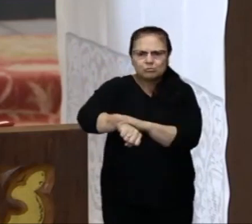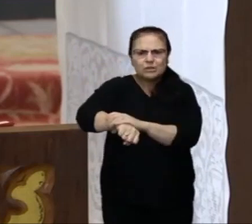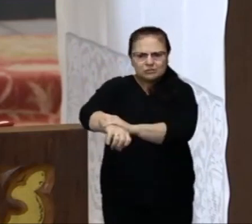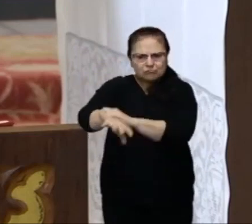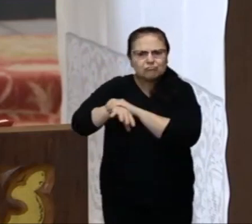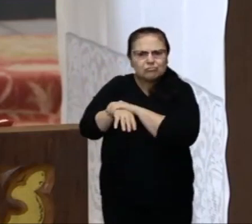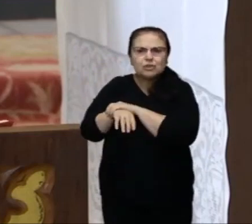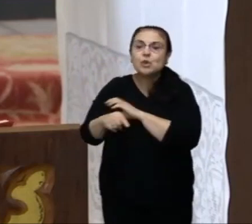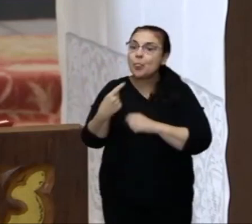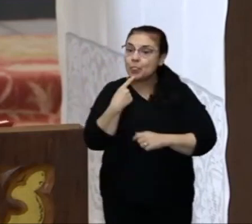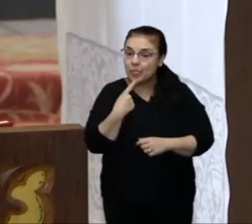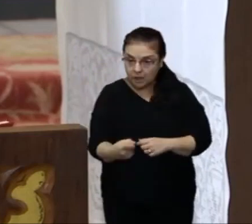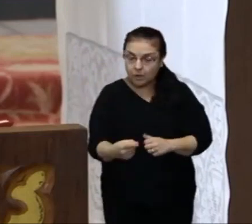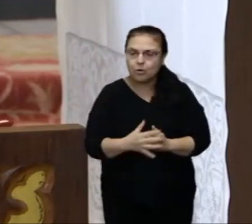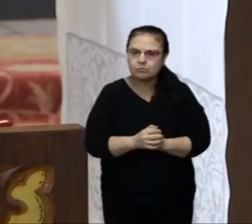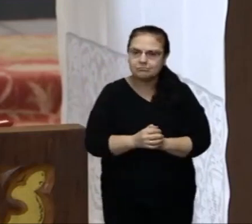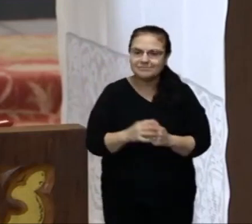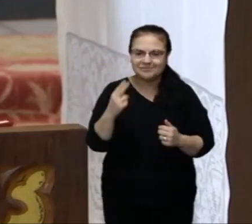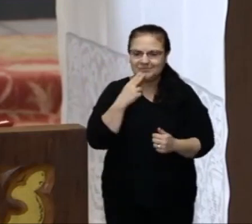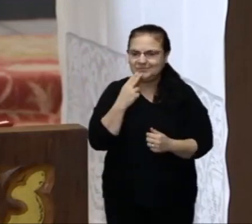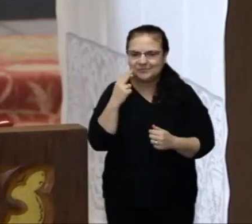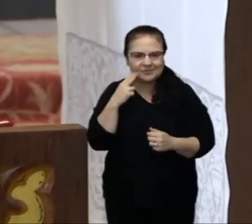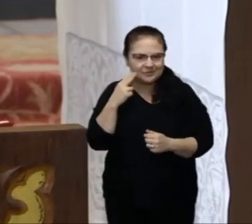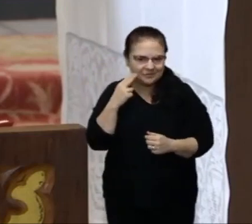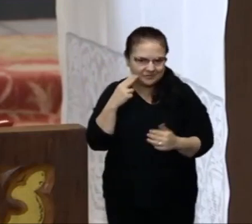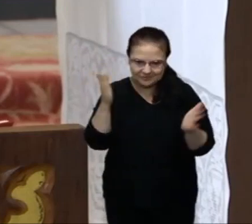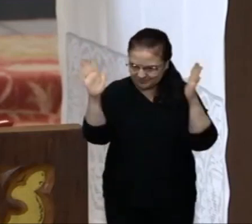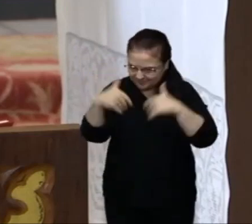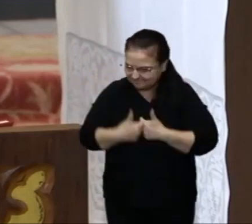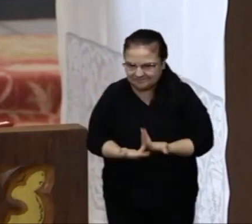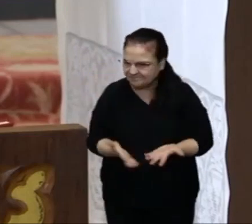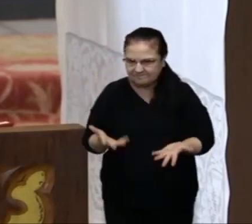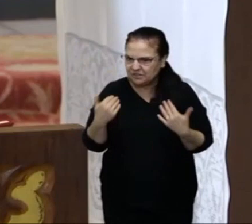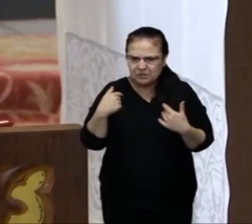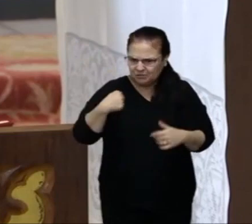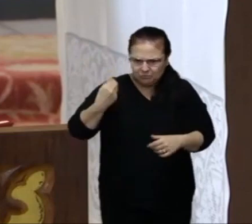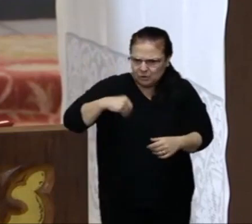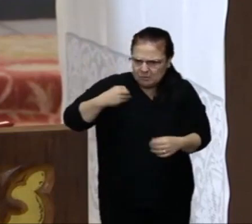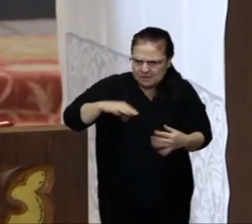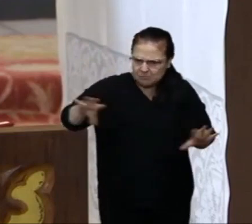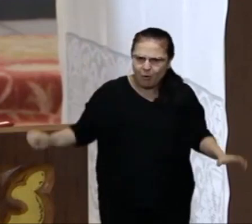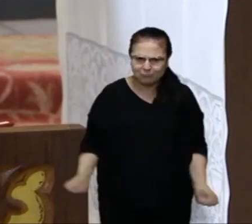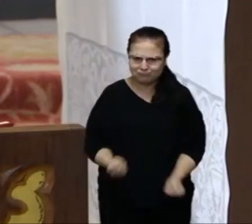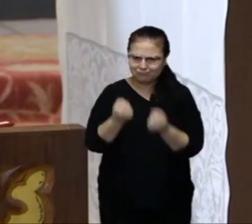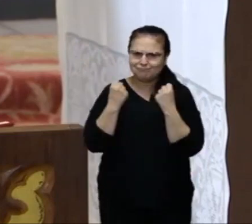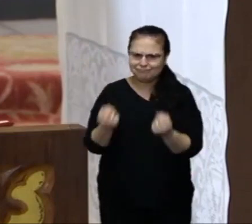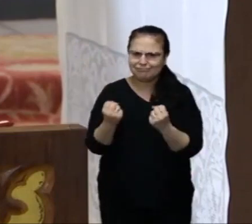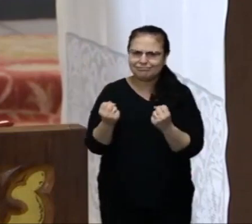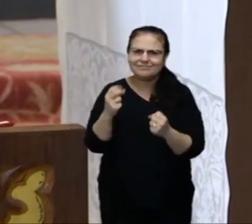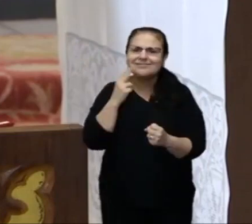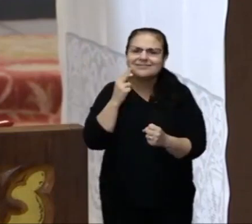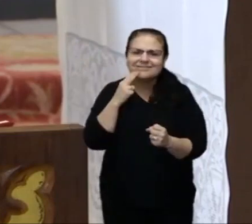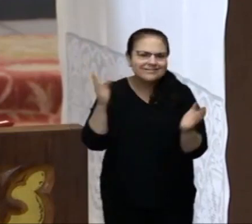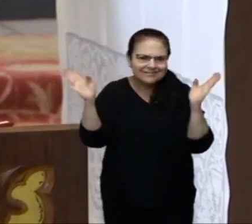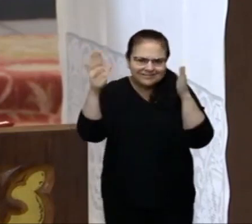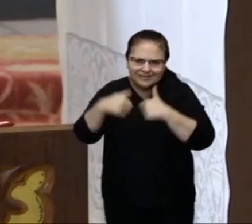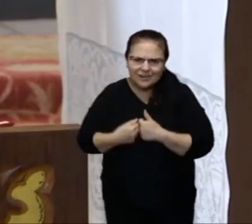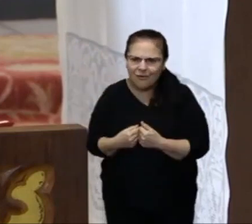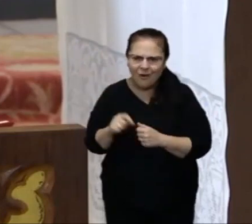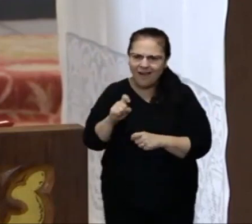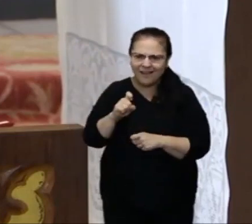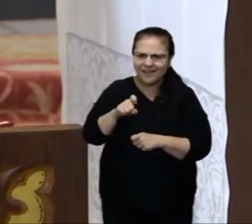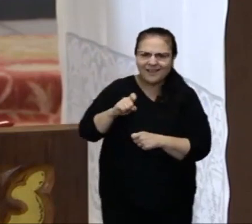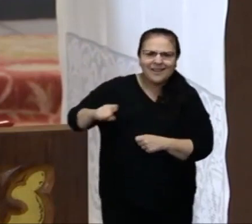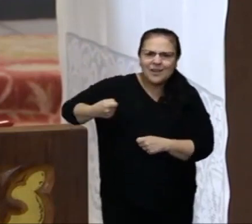digo, no temas, yo mismo te auxilio. No temas, gusanillo de